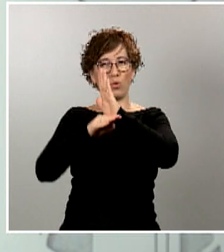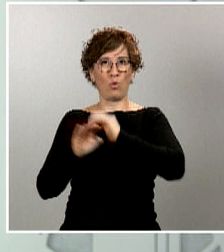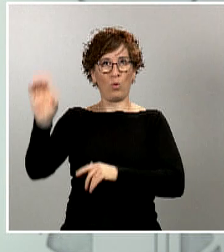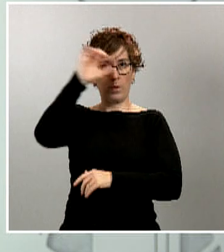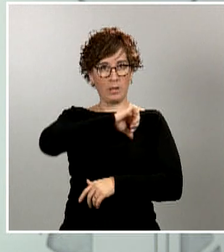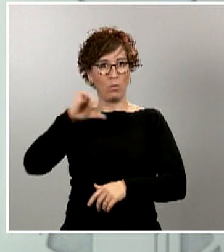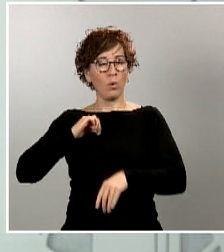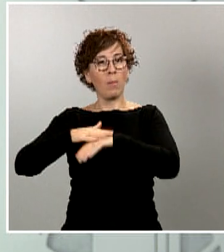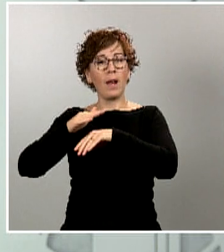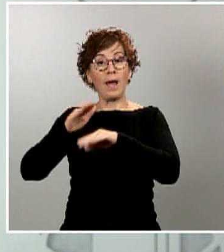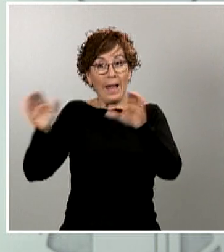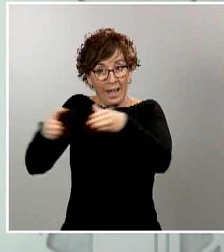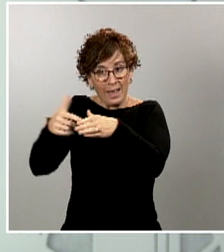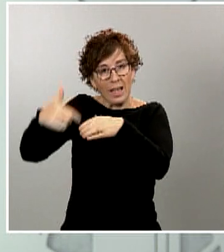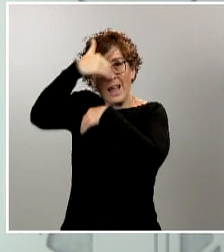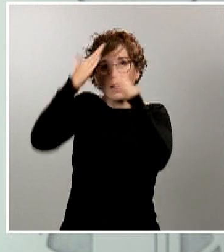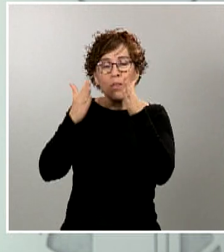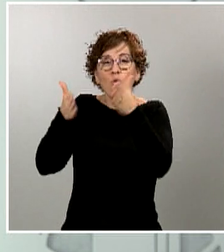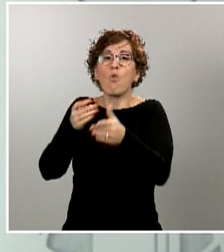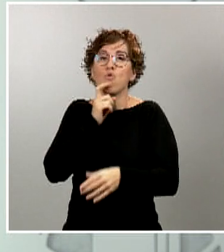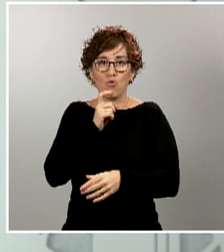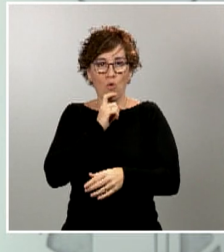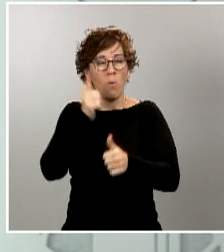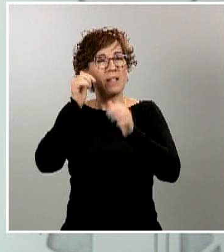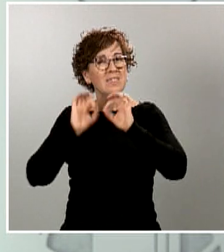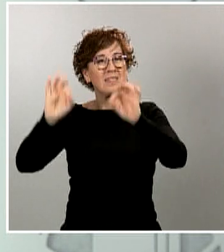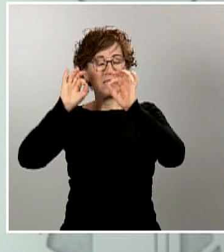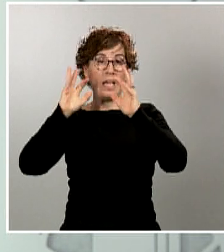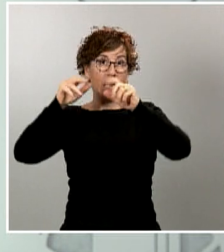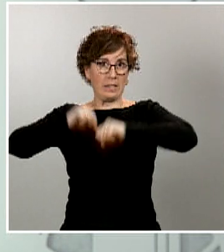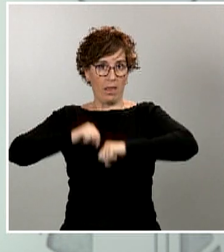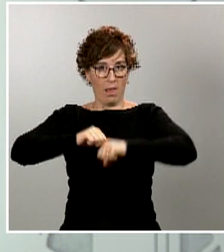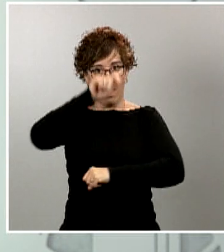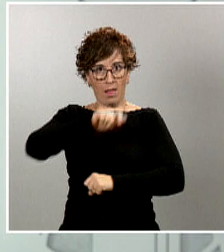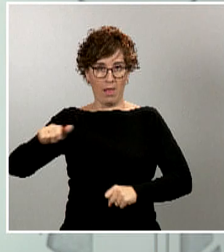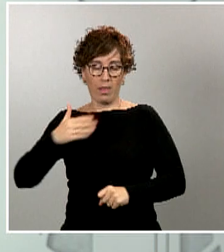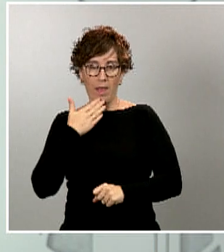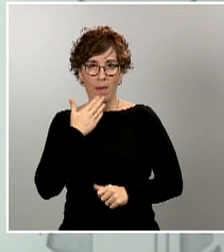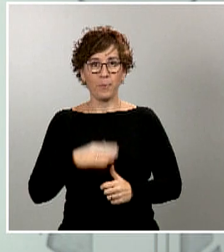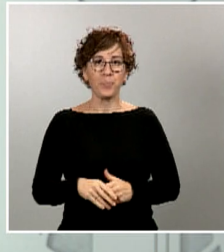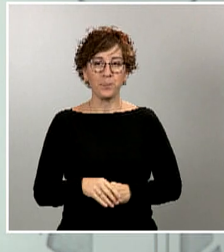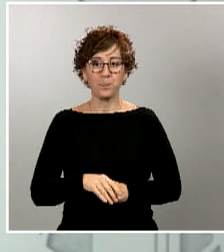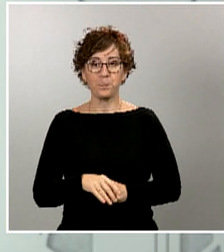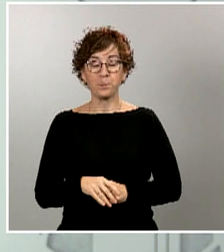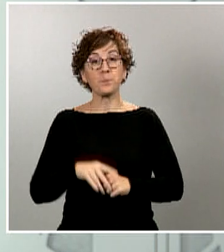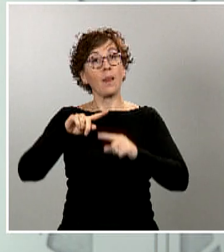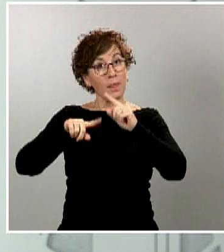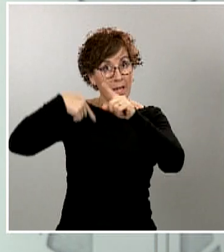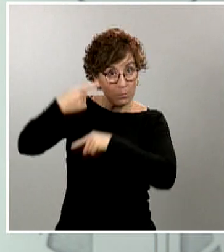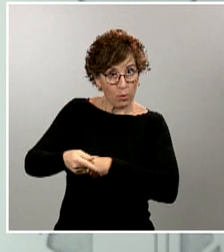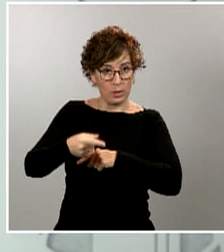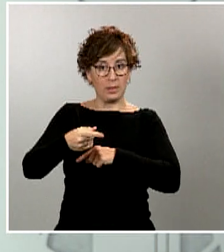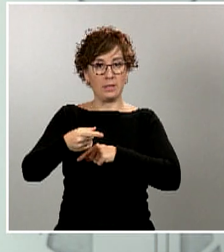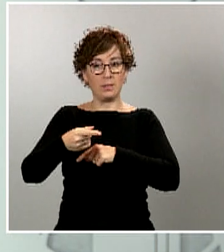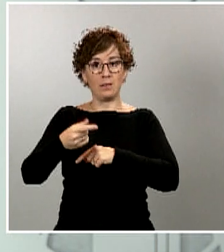estos colectivos, y en particular las residencias de la tercera edad. Con posterioridad a este protocolo y ya en el marco del decreto de